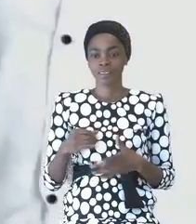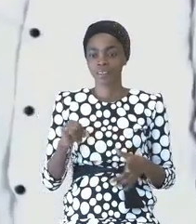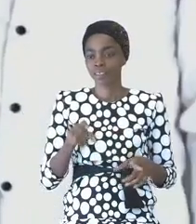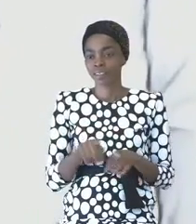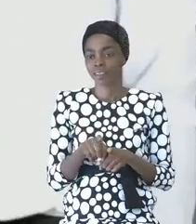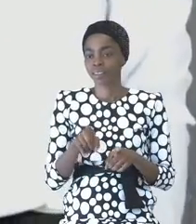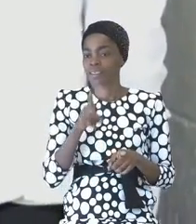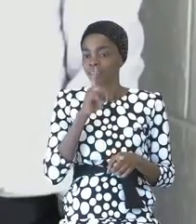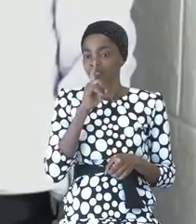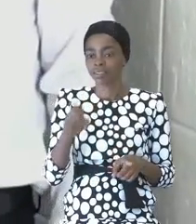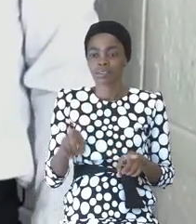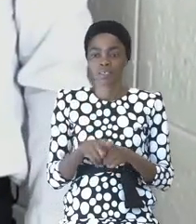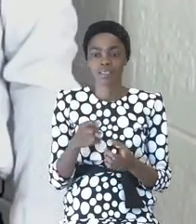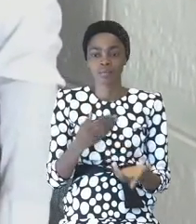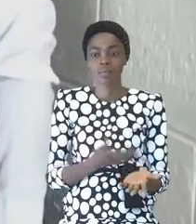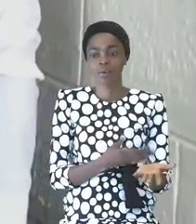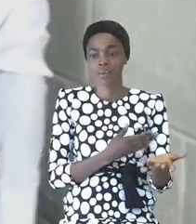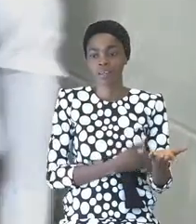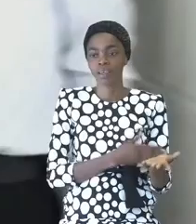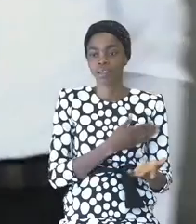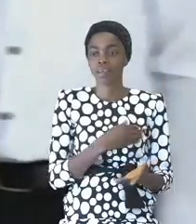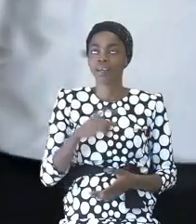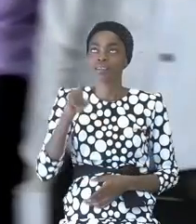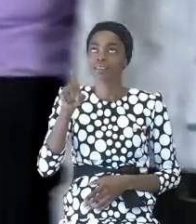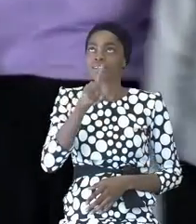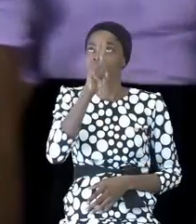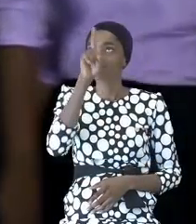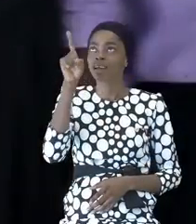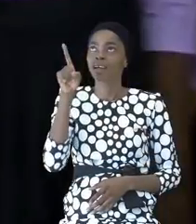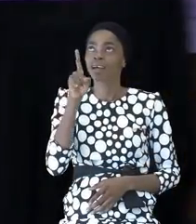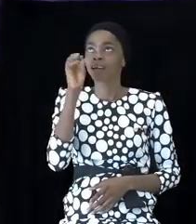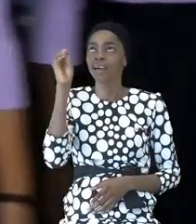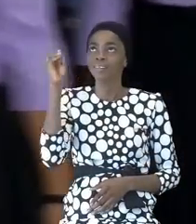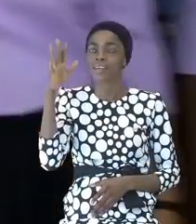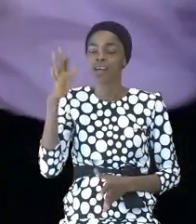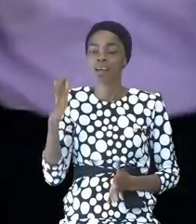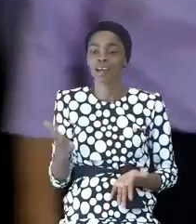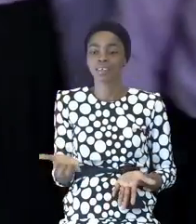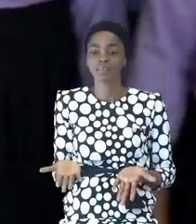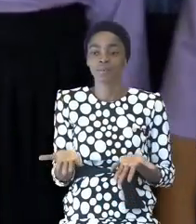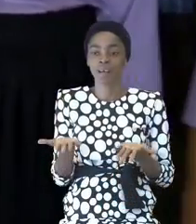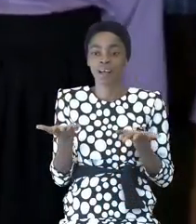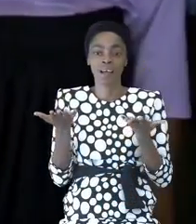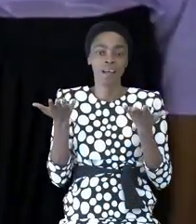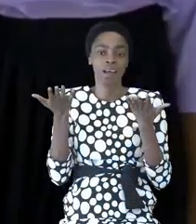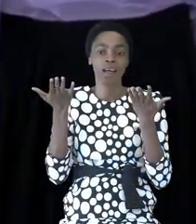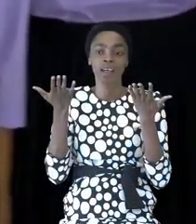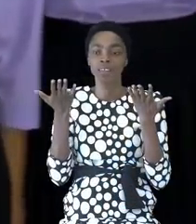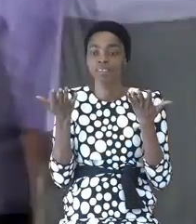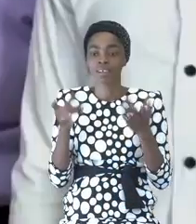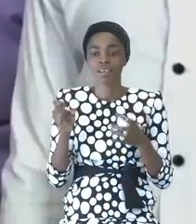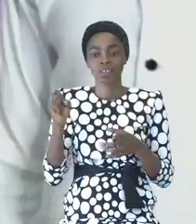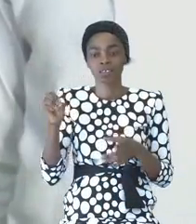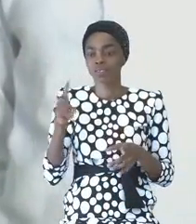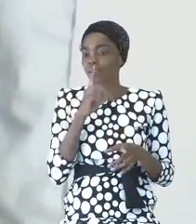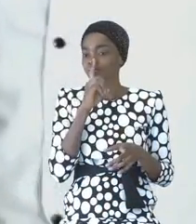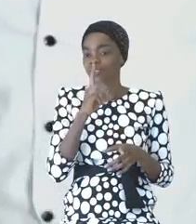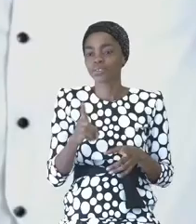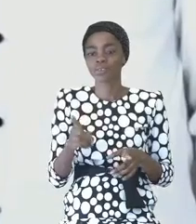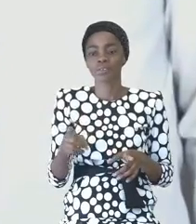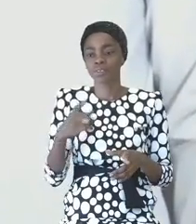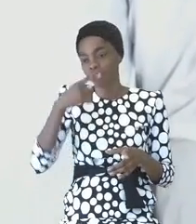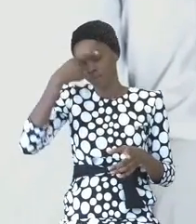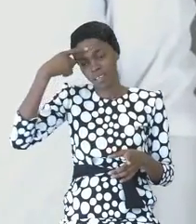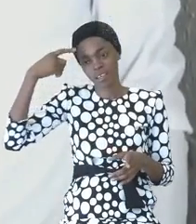tan cierto como la mañana se levanta el sol, tan cierto